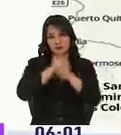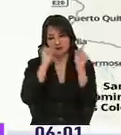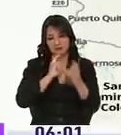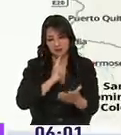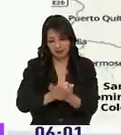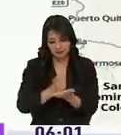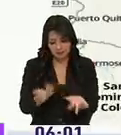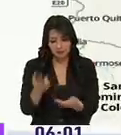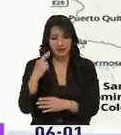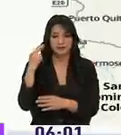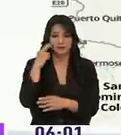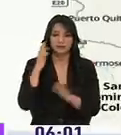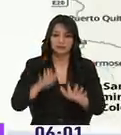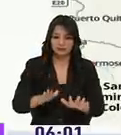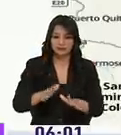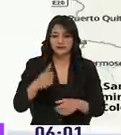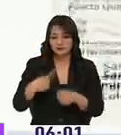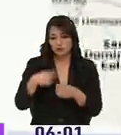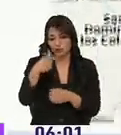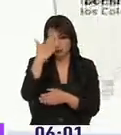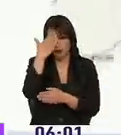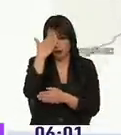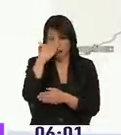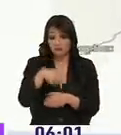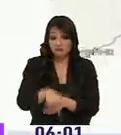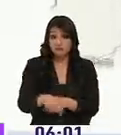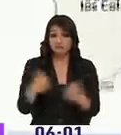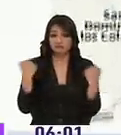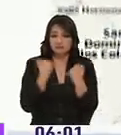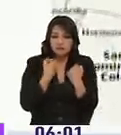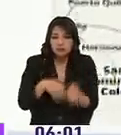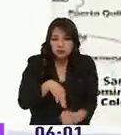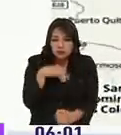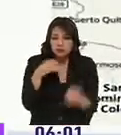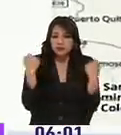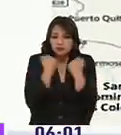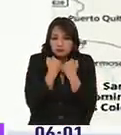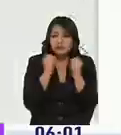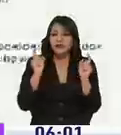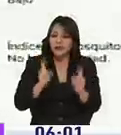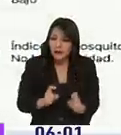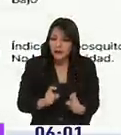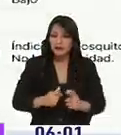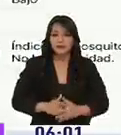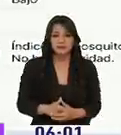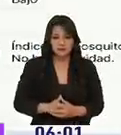Con razón, así que ya sabe, hay que salir de la casita como que abrigados, ¿no? Sí, porque el frío está.